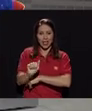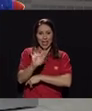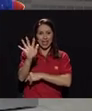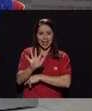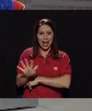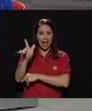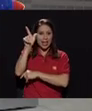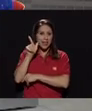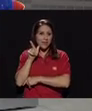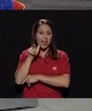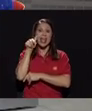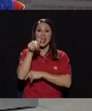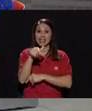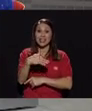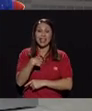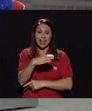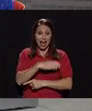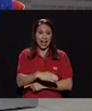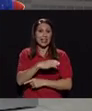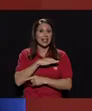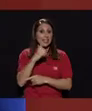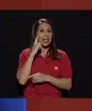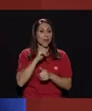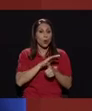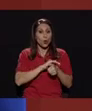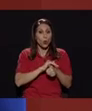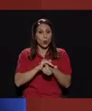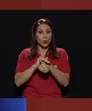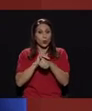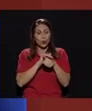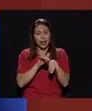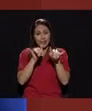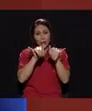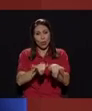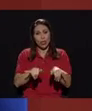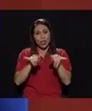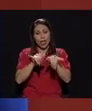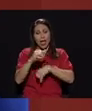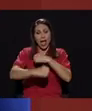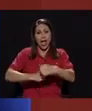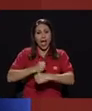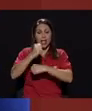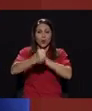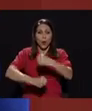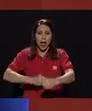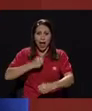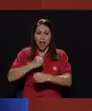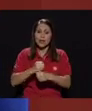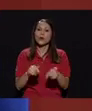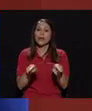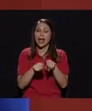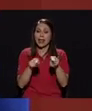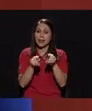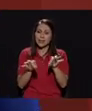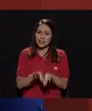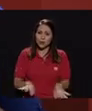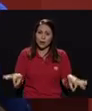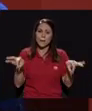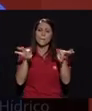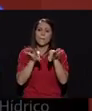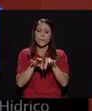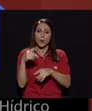tiene características por la anidación de tortugas, que tiene año a año, que además tiene una